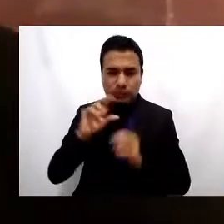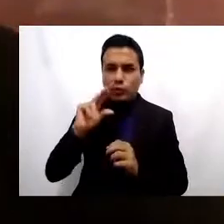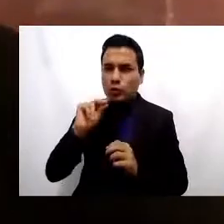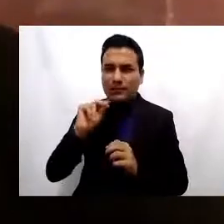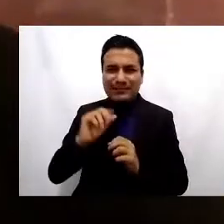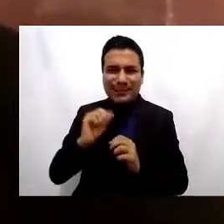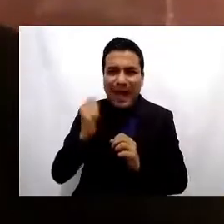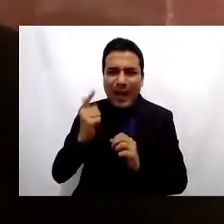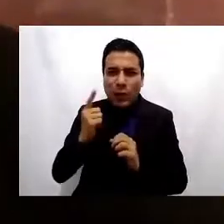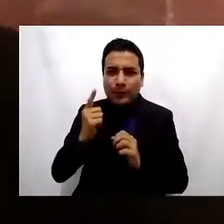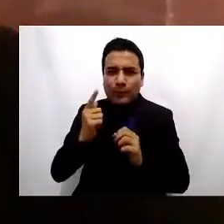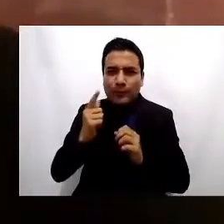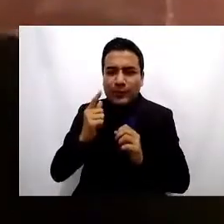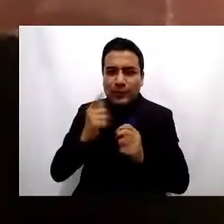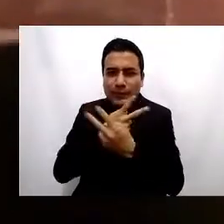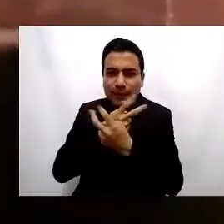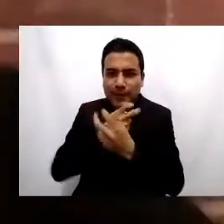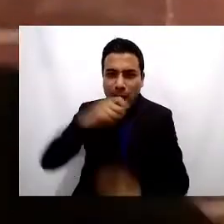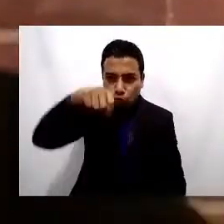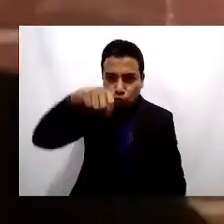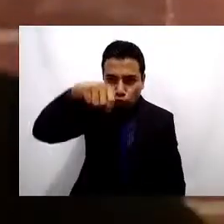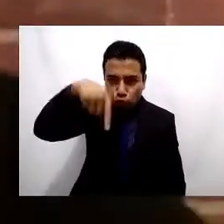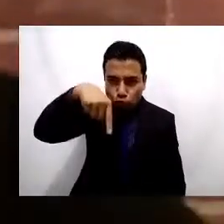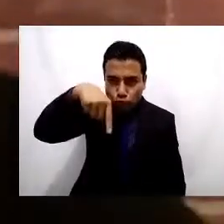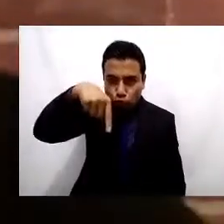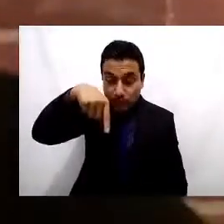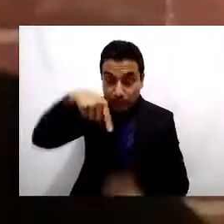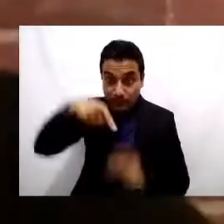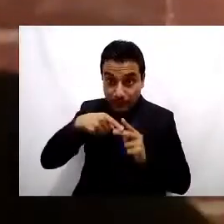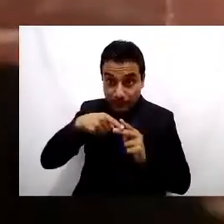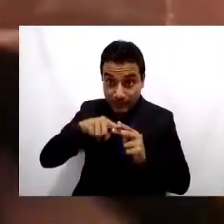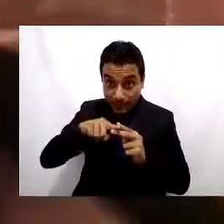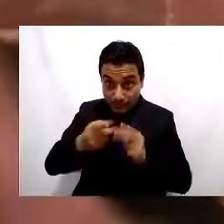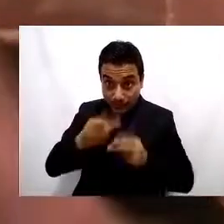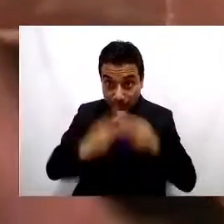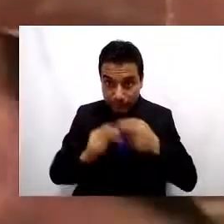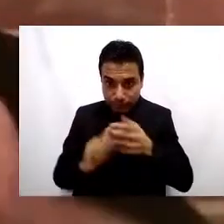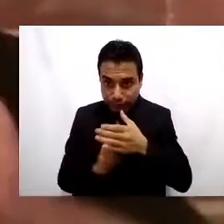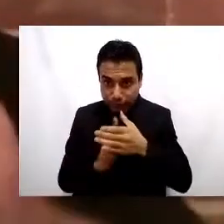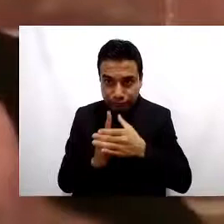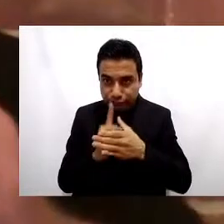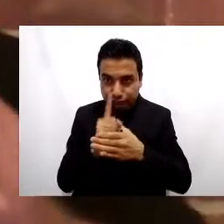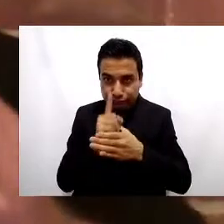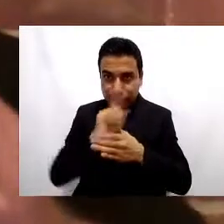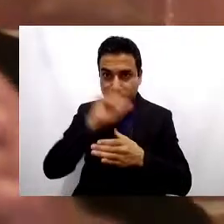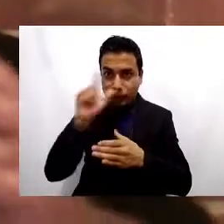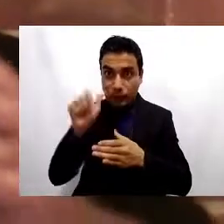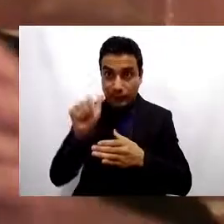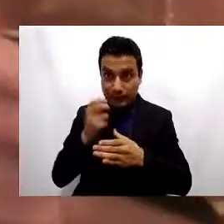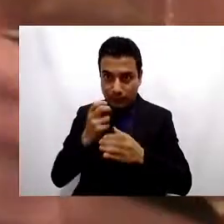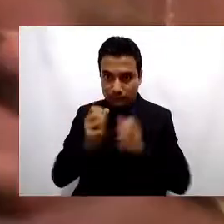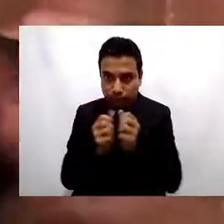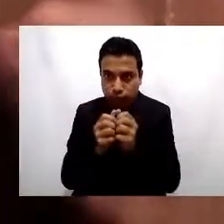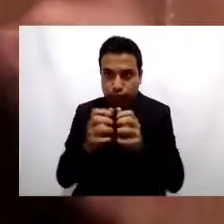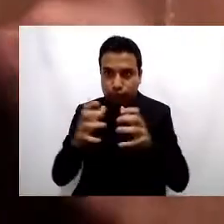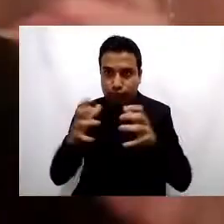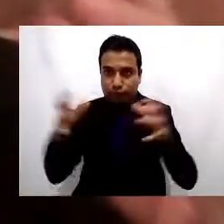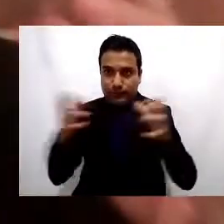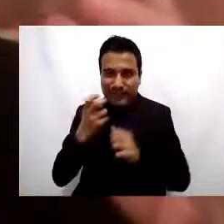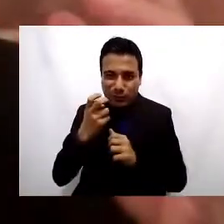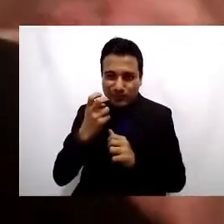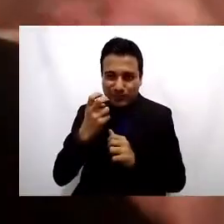una semilla, de un óvulo, al que llamamos imagen generadora, un pequeño fragmento que comienza